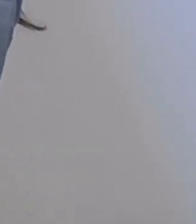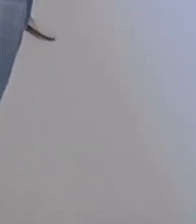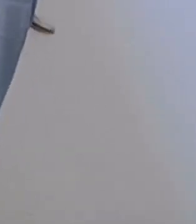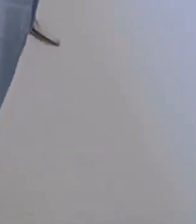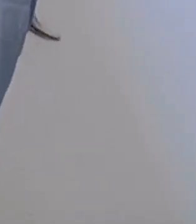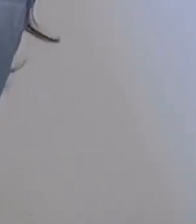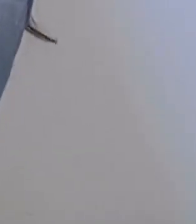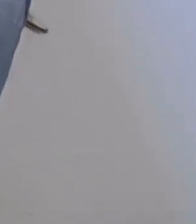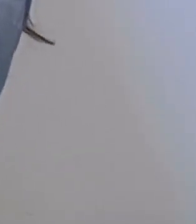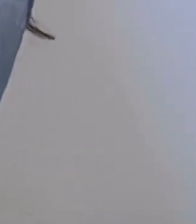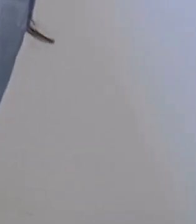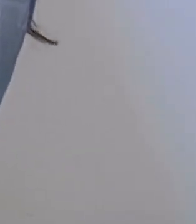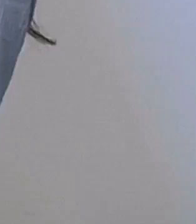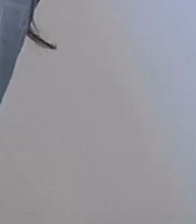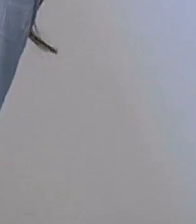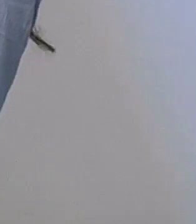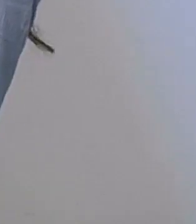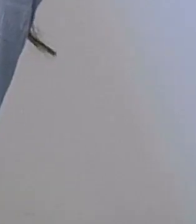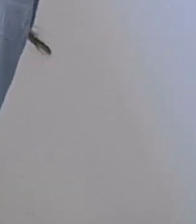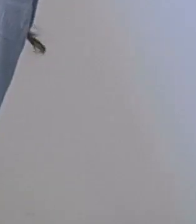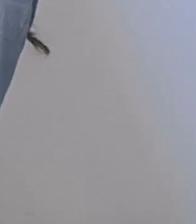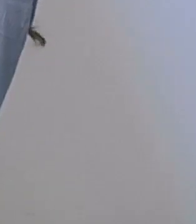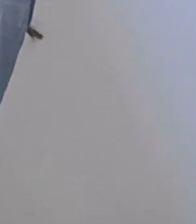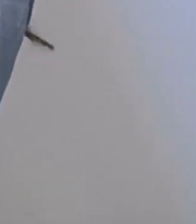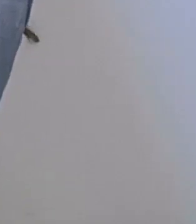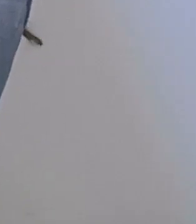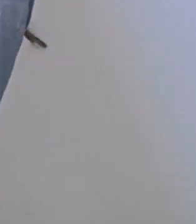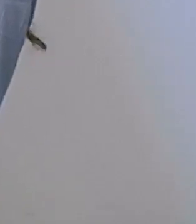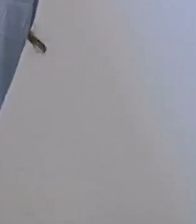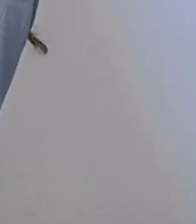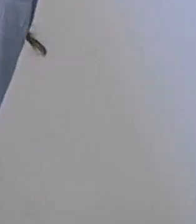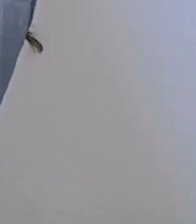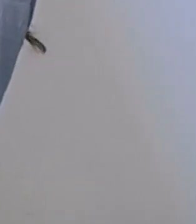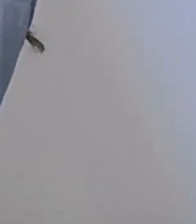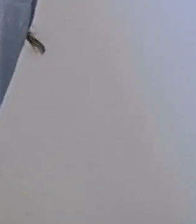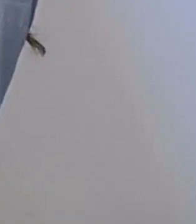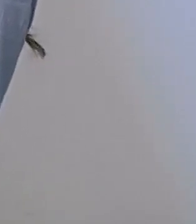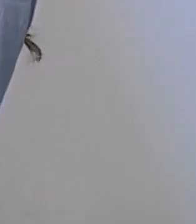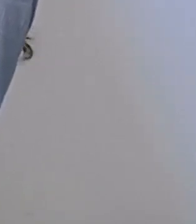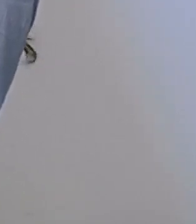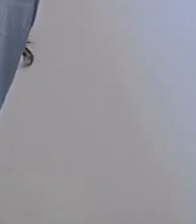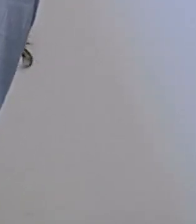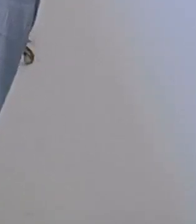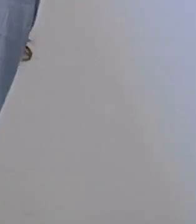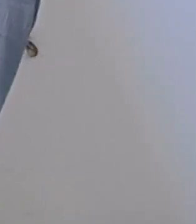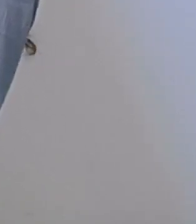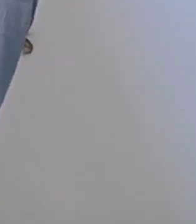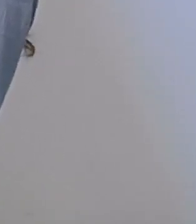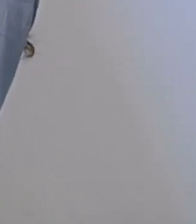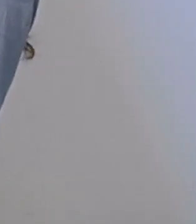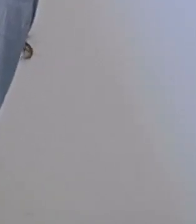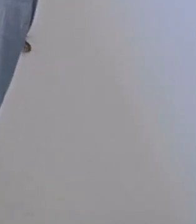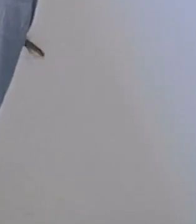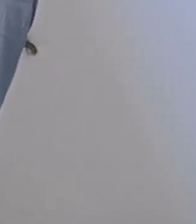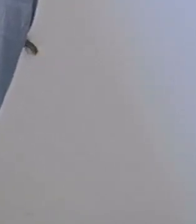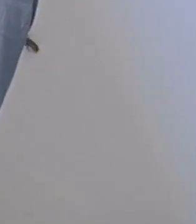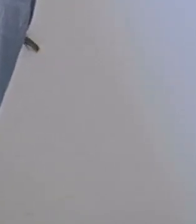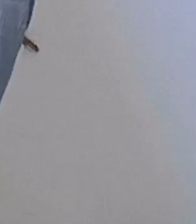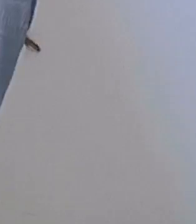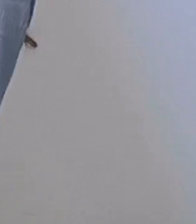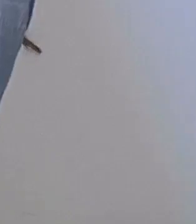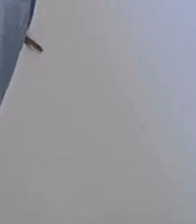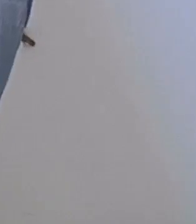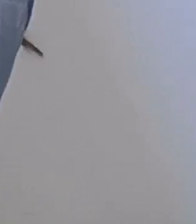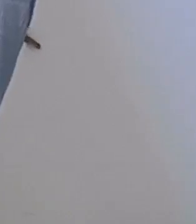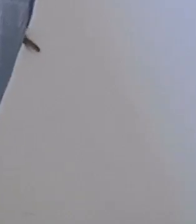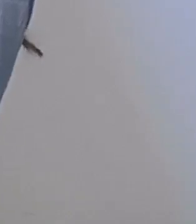contabilizas de cierta manera. Claro, claro. Entonces, la cantidad de nicotina, al no ser regulada, pues no hay una conciencia de